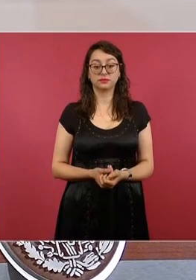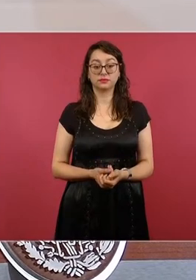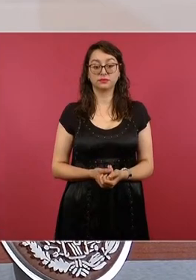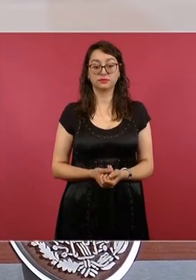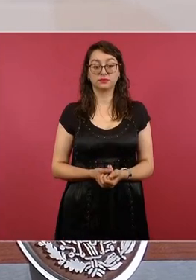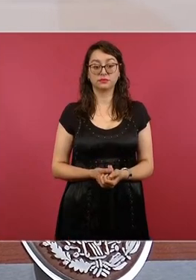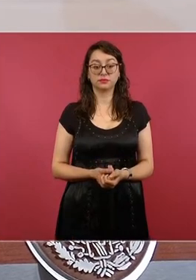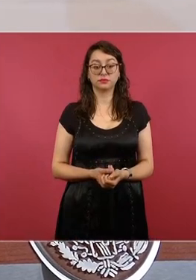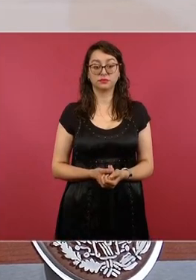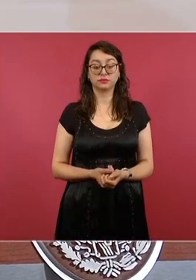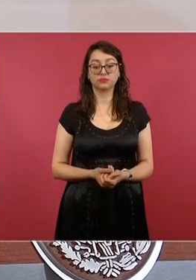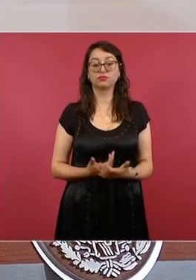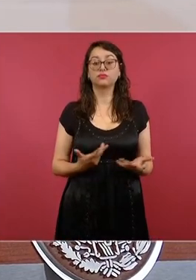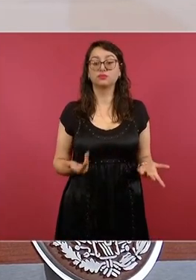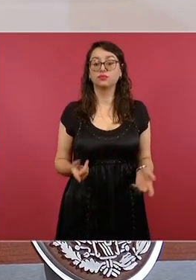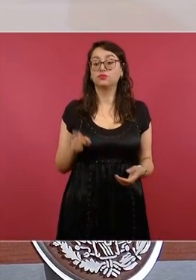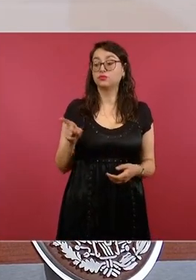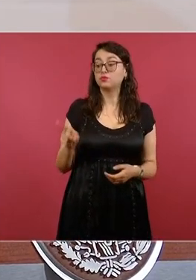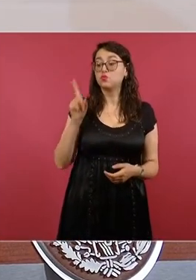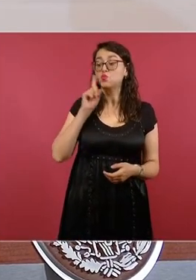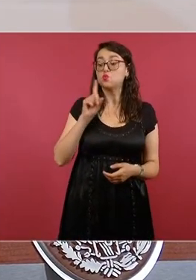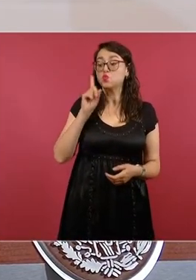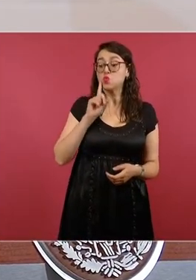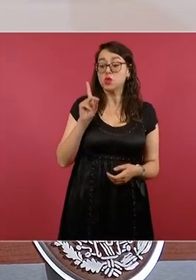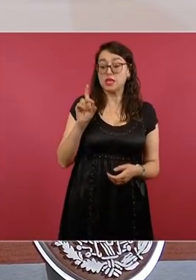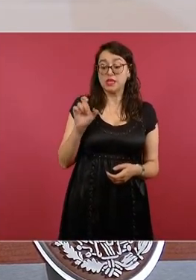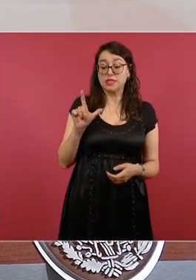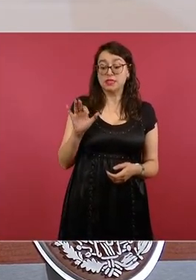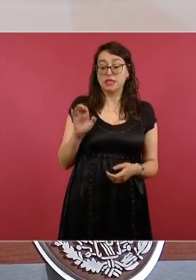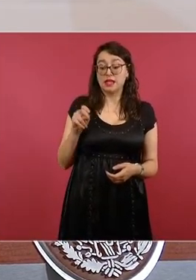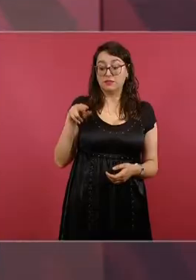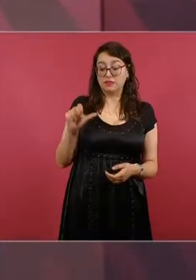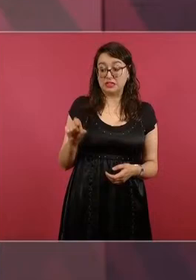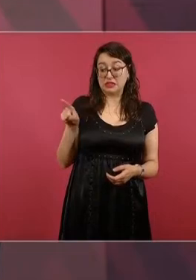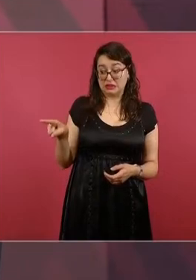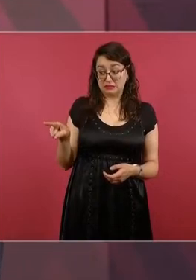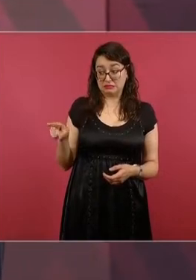Llamarle malolienta a la maestra Delfina es muy propio